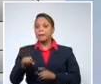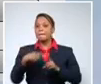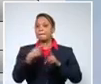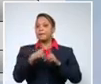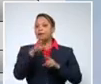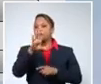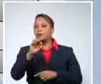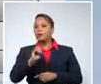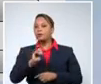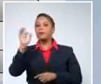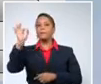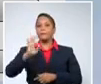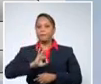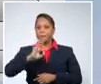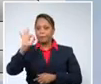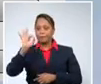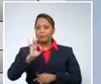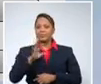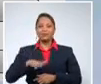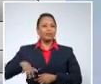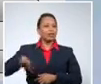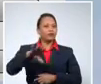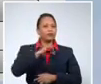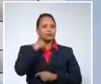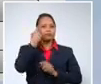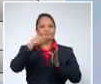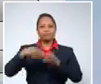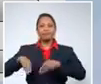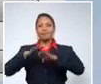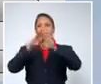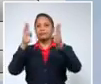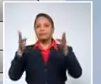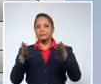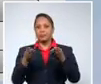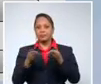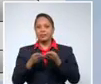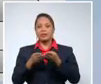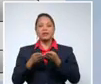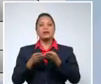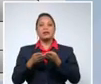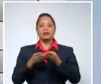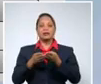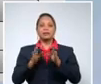50% de todos los fallecidos del mundo ocurrió en nuestra región.